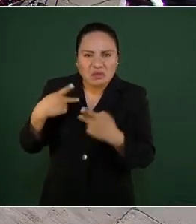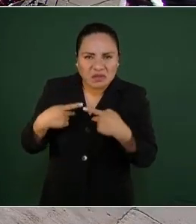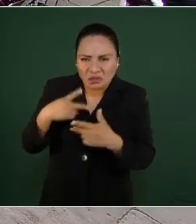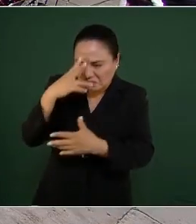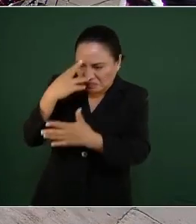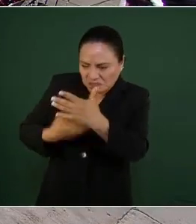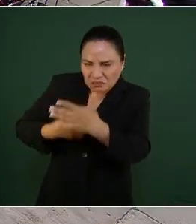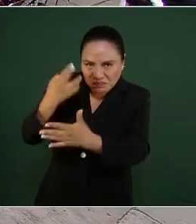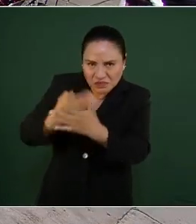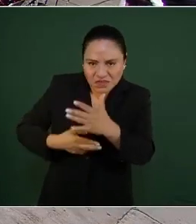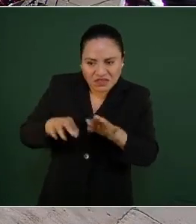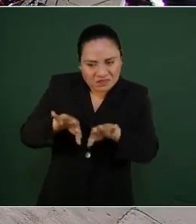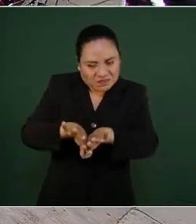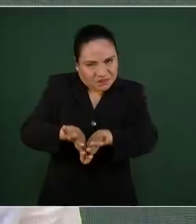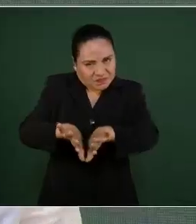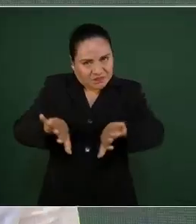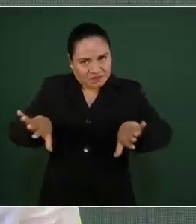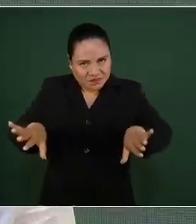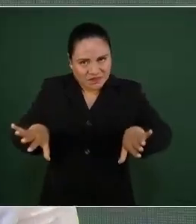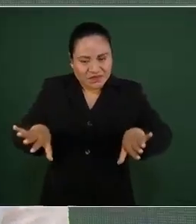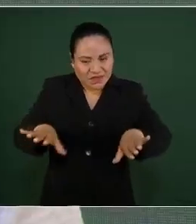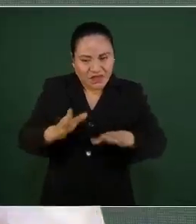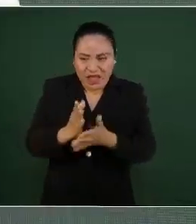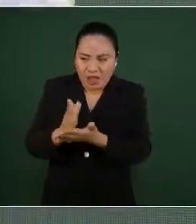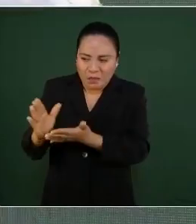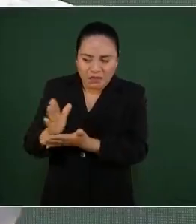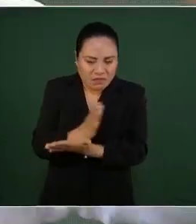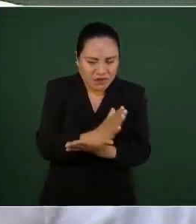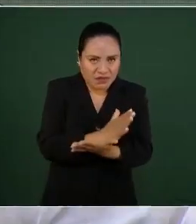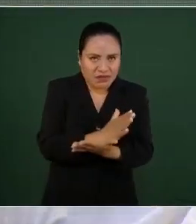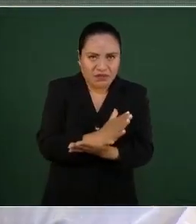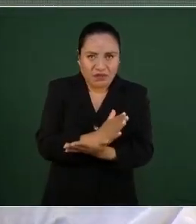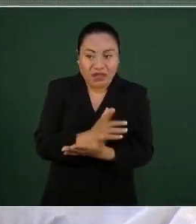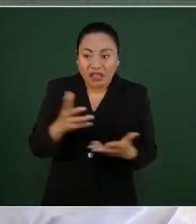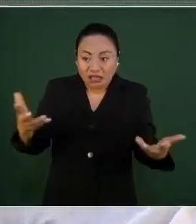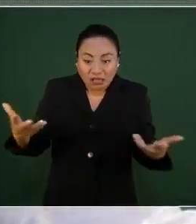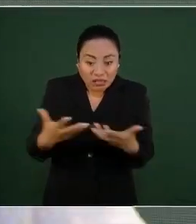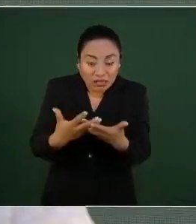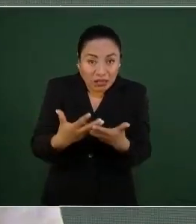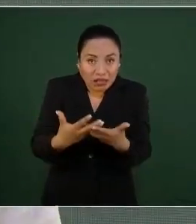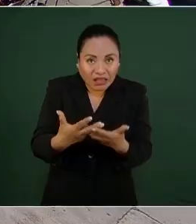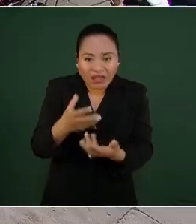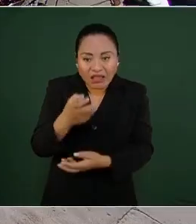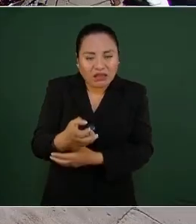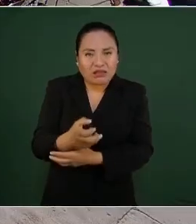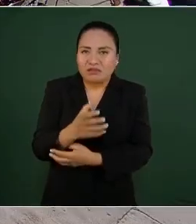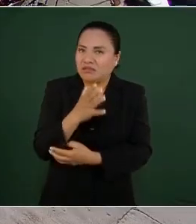raya, cuando es lo mismo la autoridad que la delincuencia, no hay nada que hacer.